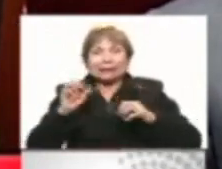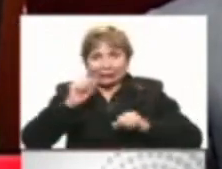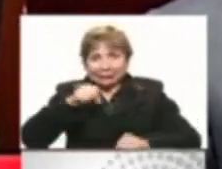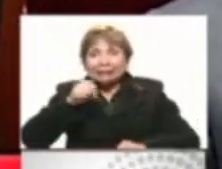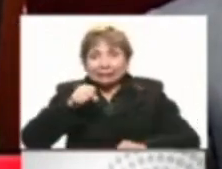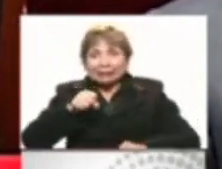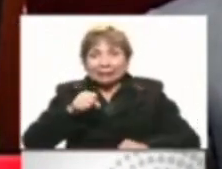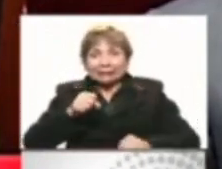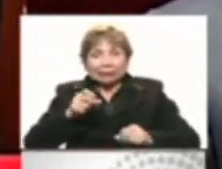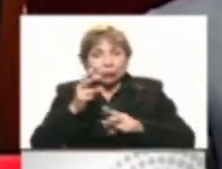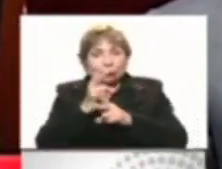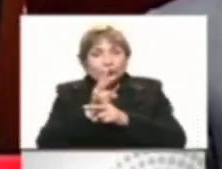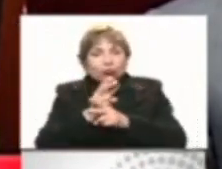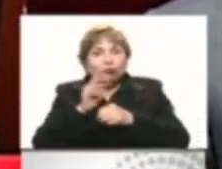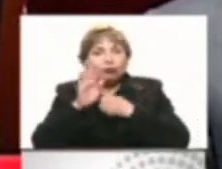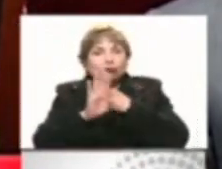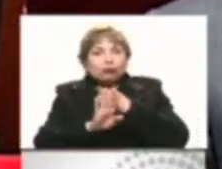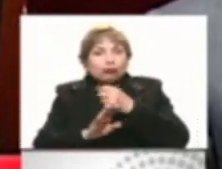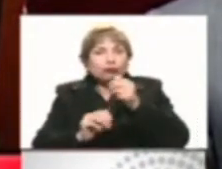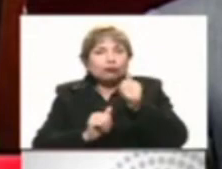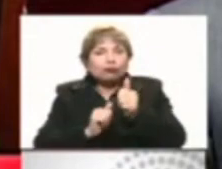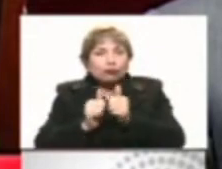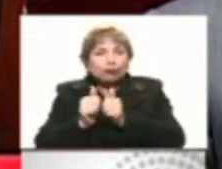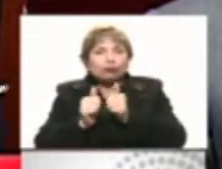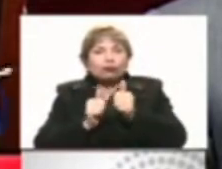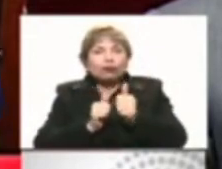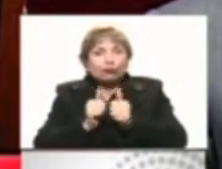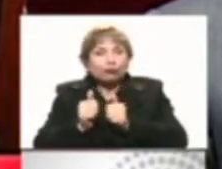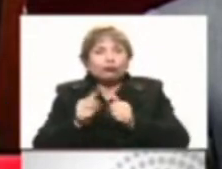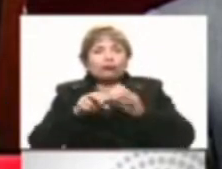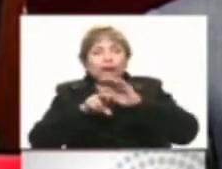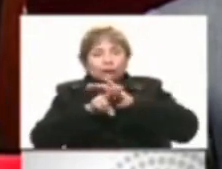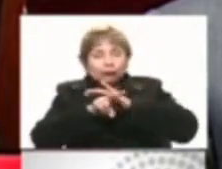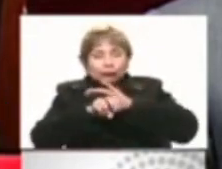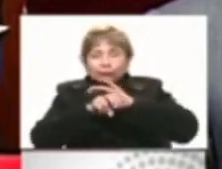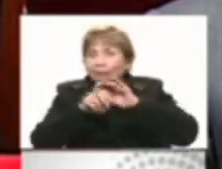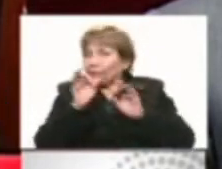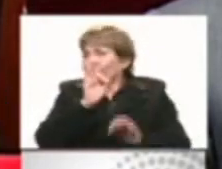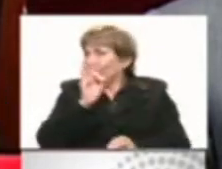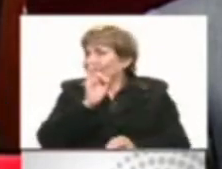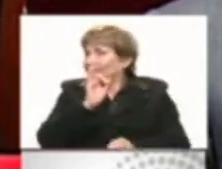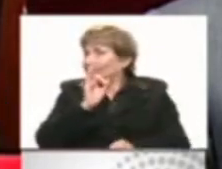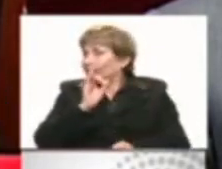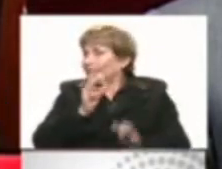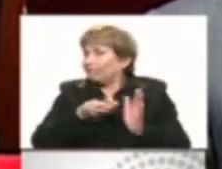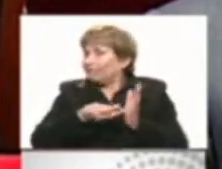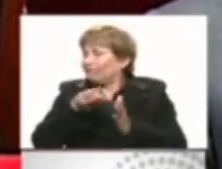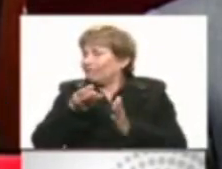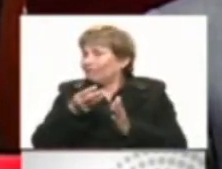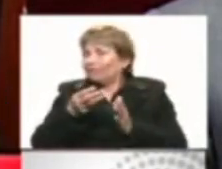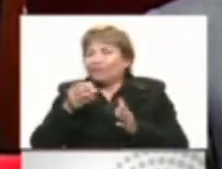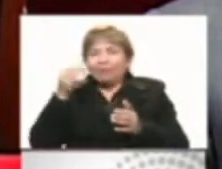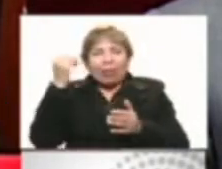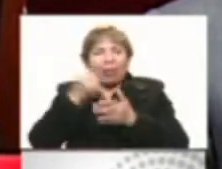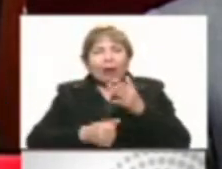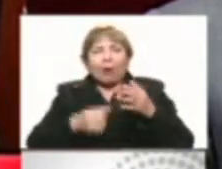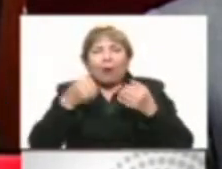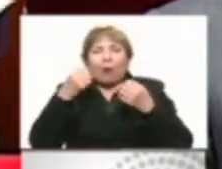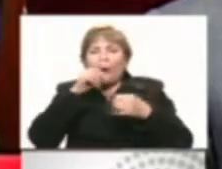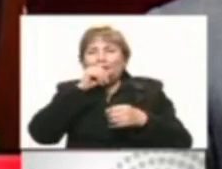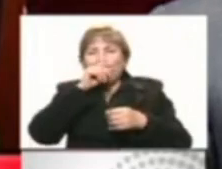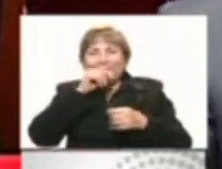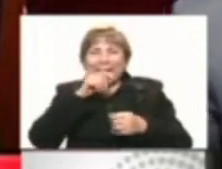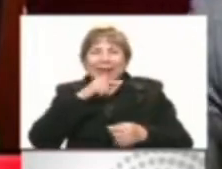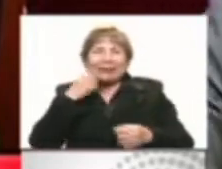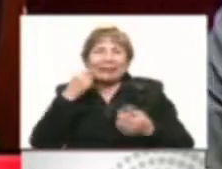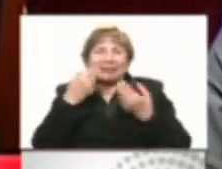sí, resguardando la competitividad del sector minero. De ninguna manera queremos matar a la gallina del huevo de